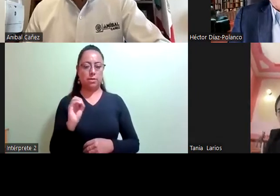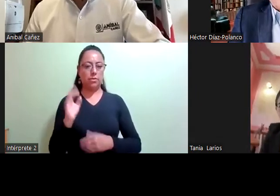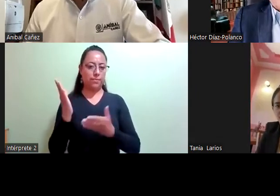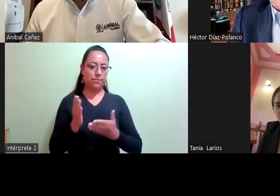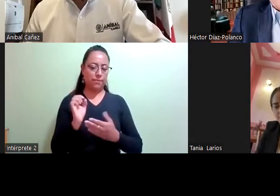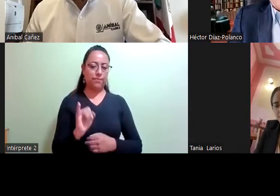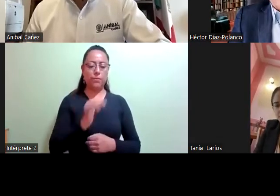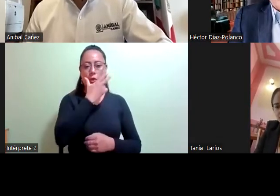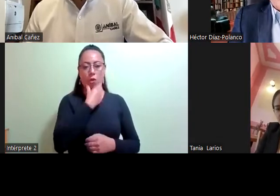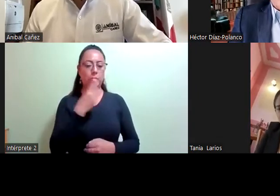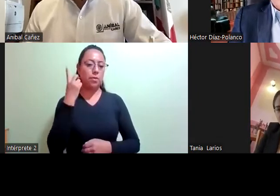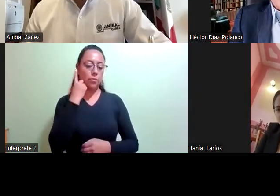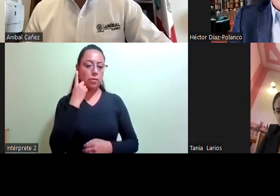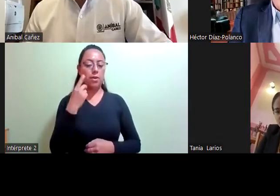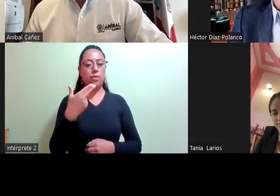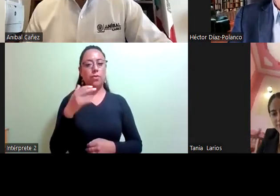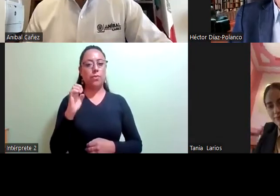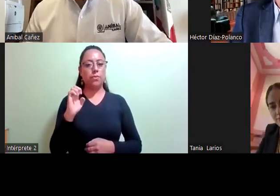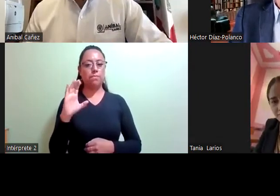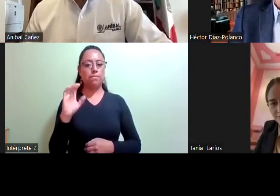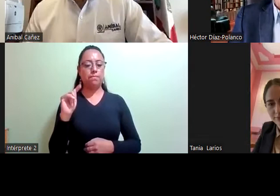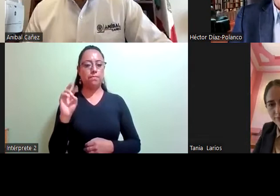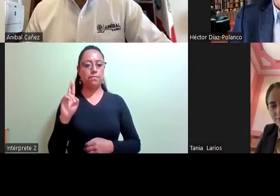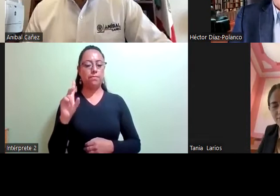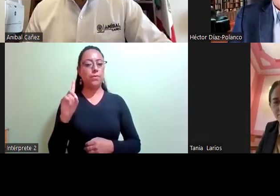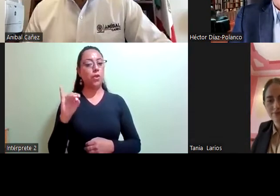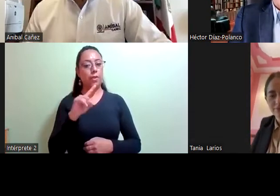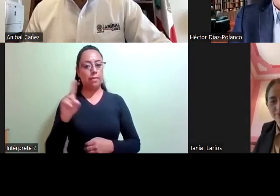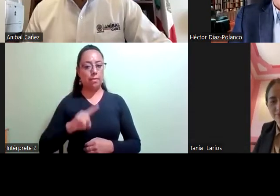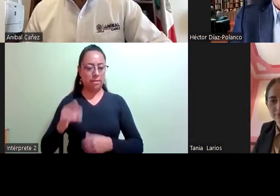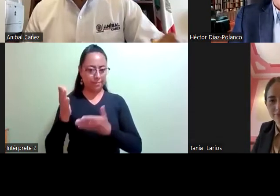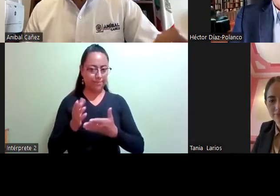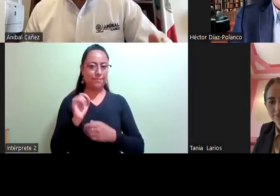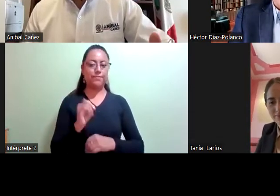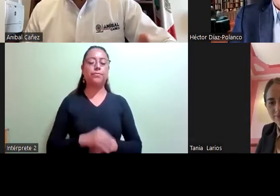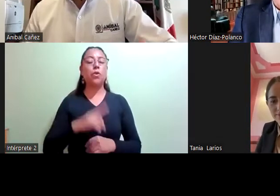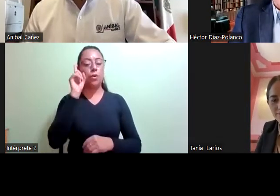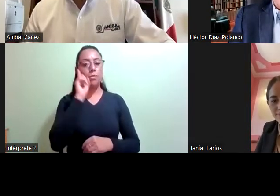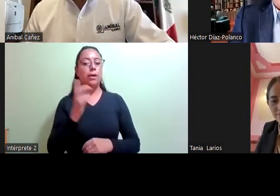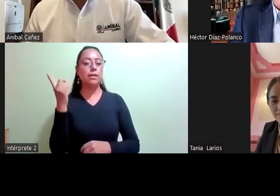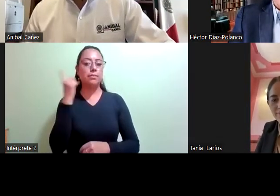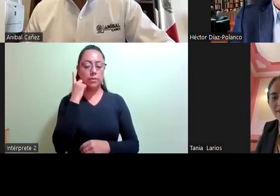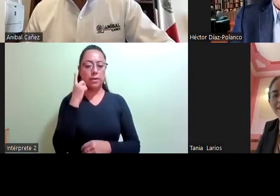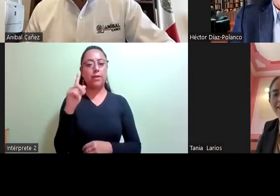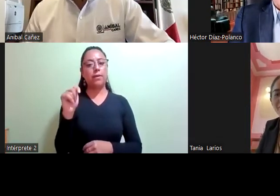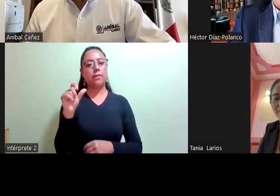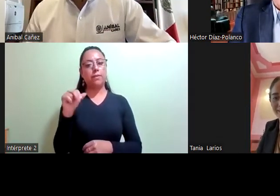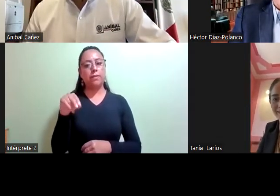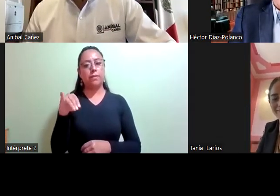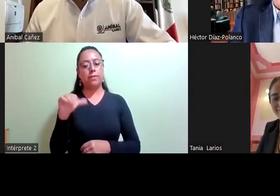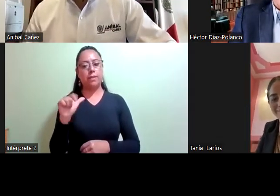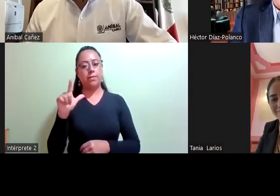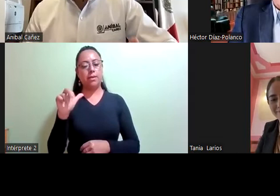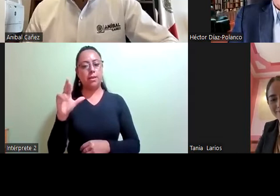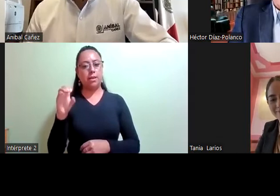Díaz Polanco. Díaz Polanco, presente. Diputada Tania Larios Pérez. Tania Larios,